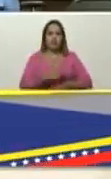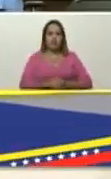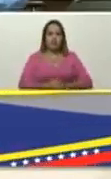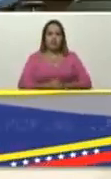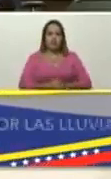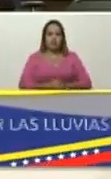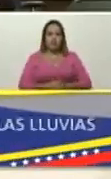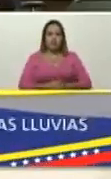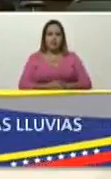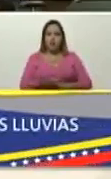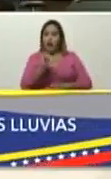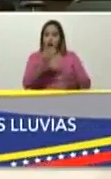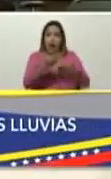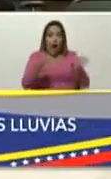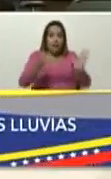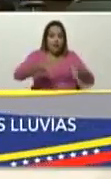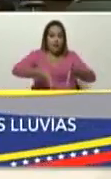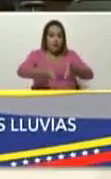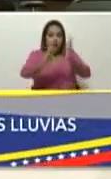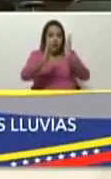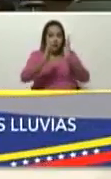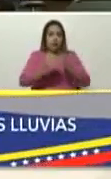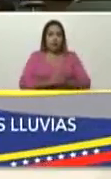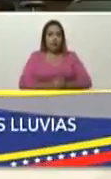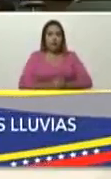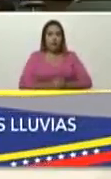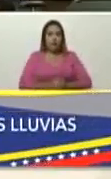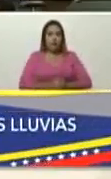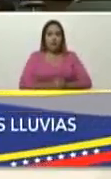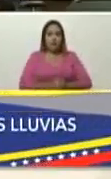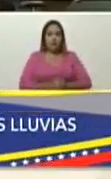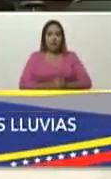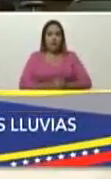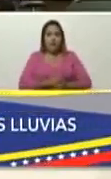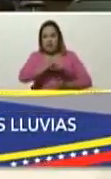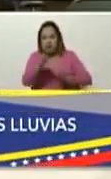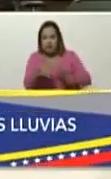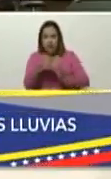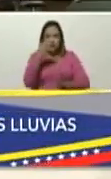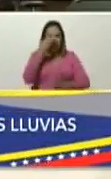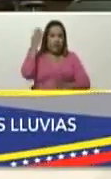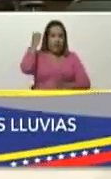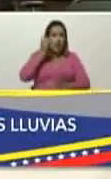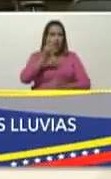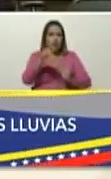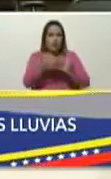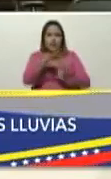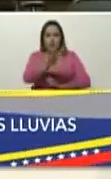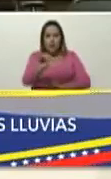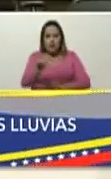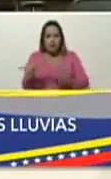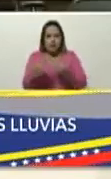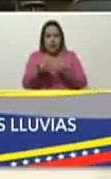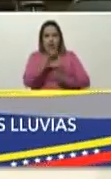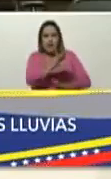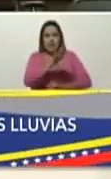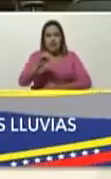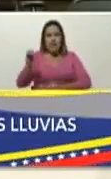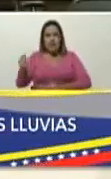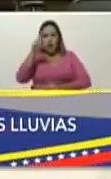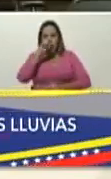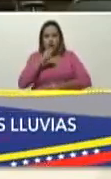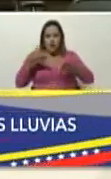y ya se abre camino hacia el ciclo mirandino, 2050, 300 años del